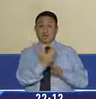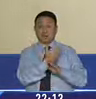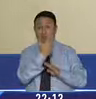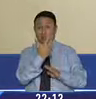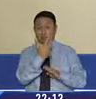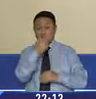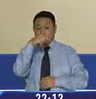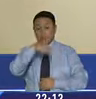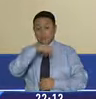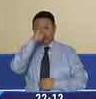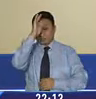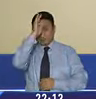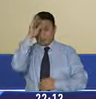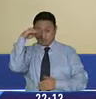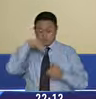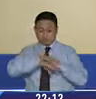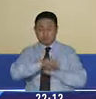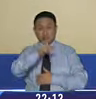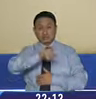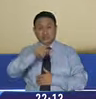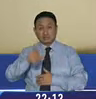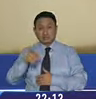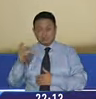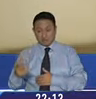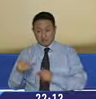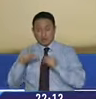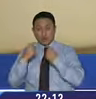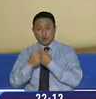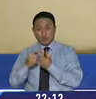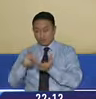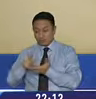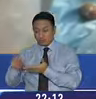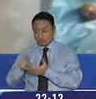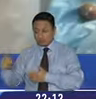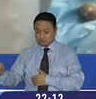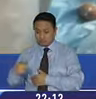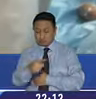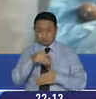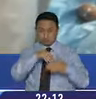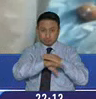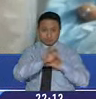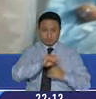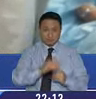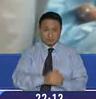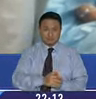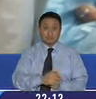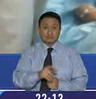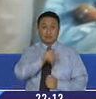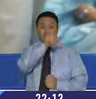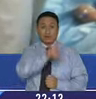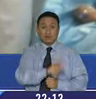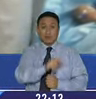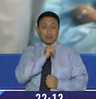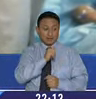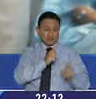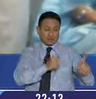de salud donde los sicarios que responden a intereses de grupos armados organizados llegan en busca de culminar con la